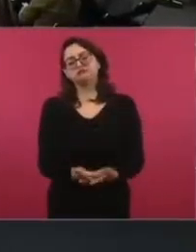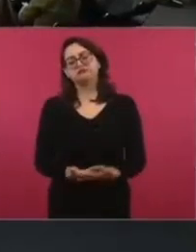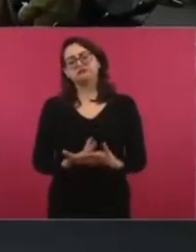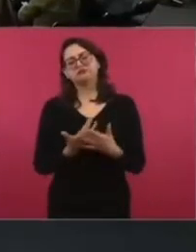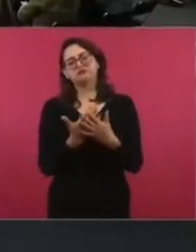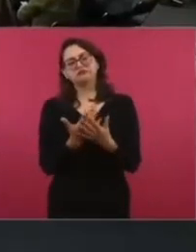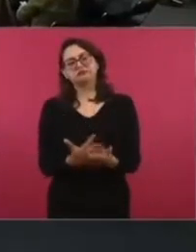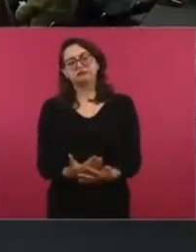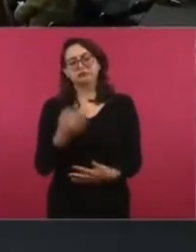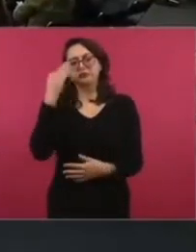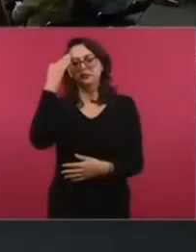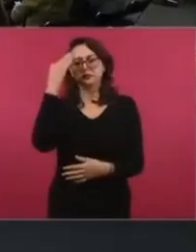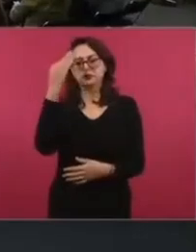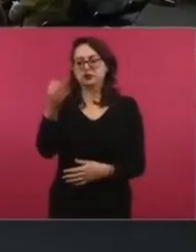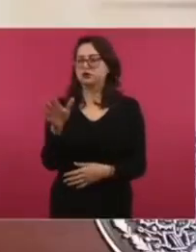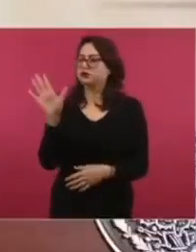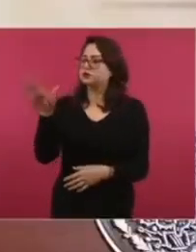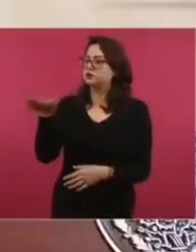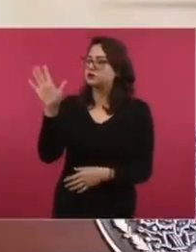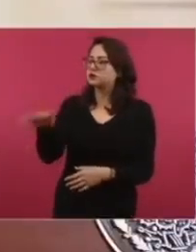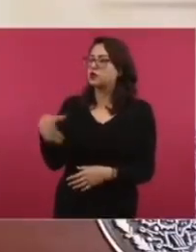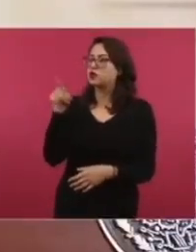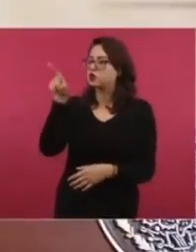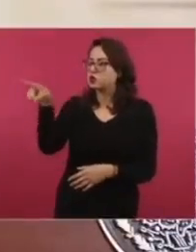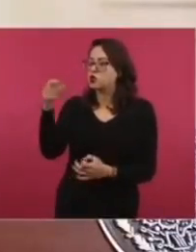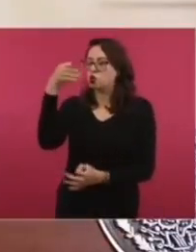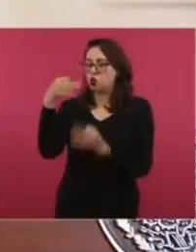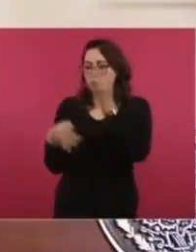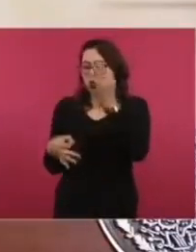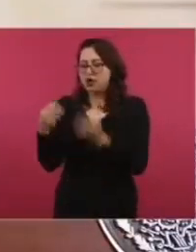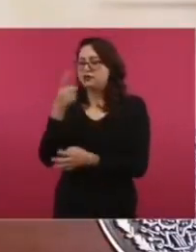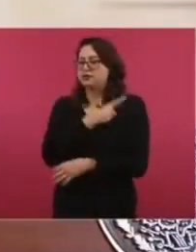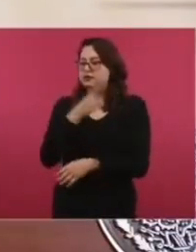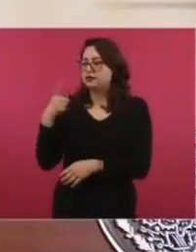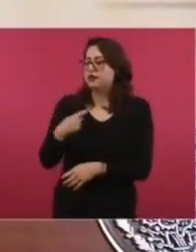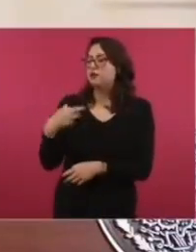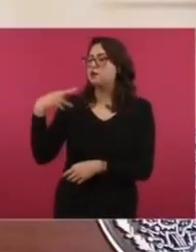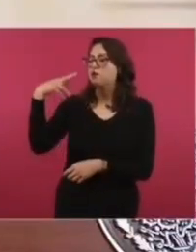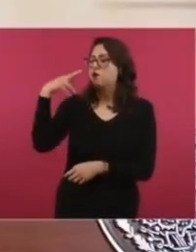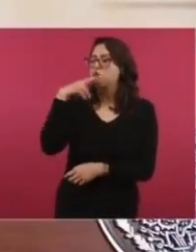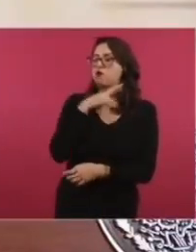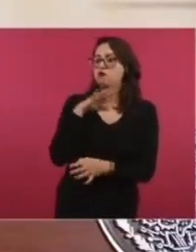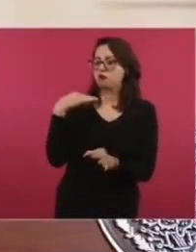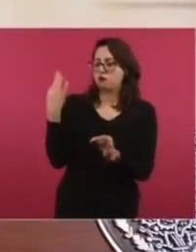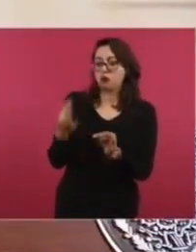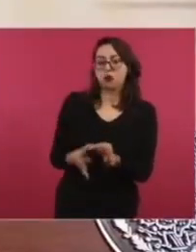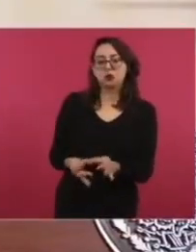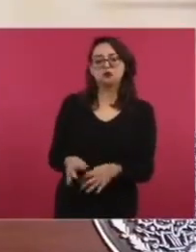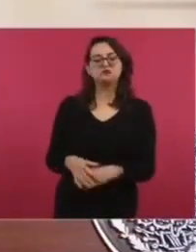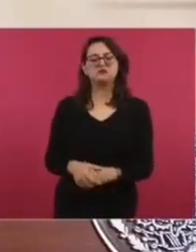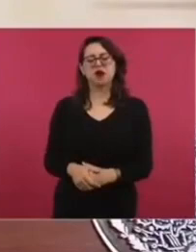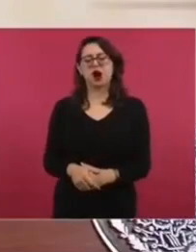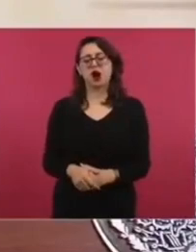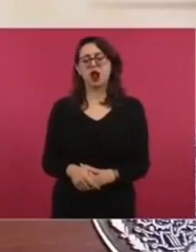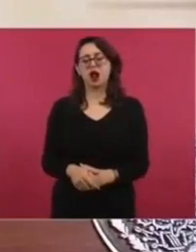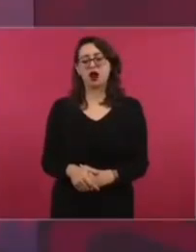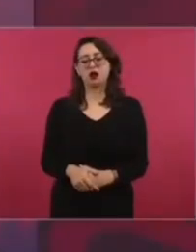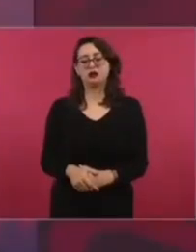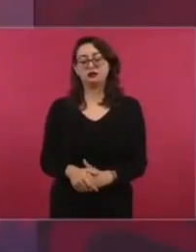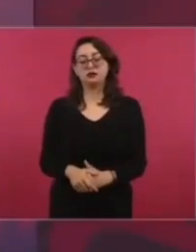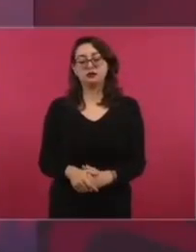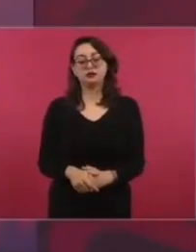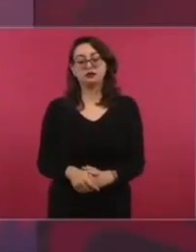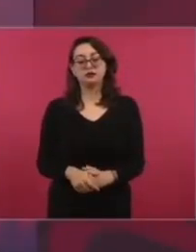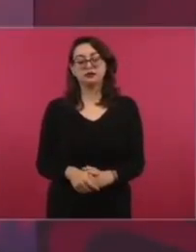entre corruptos se ayuda el presidente López Obrador hoy también mandó un mensaje diciendo que lo